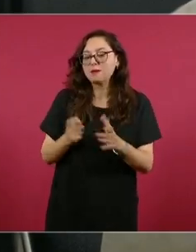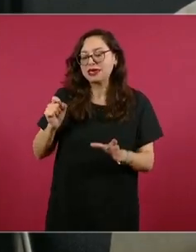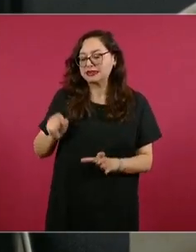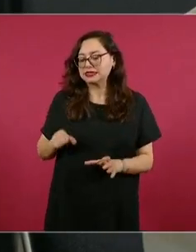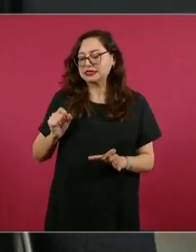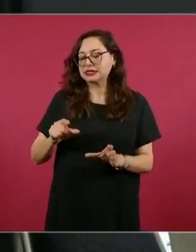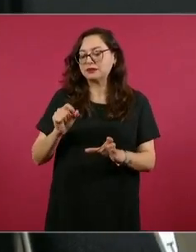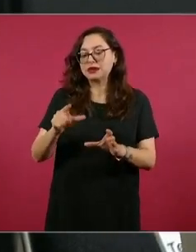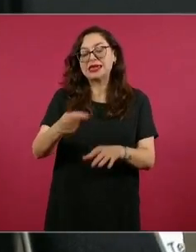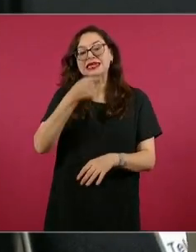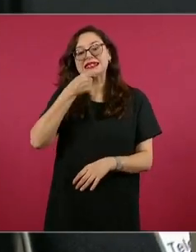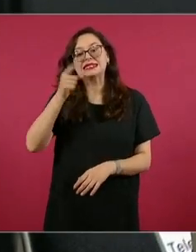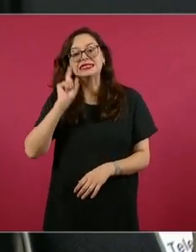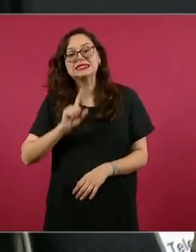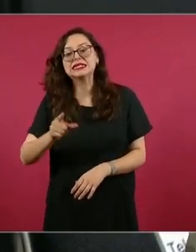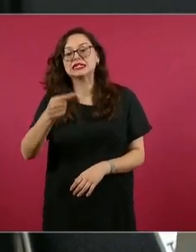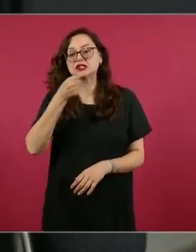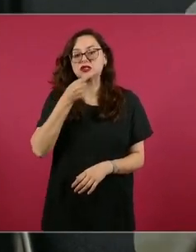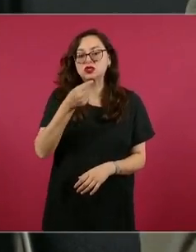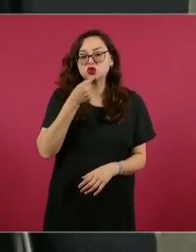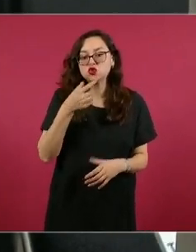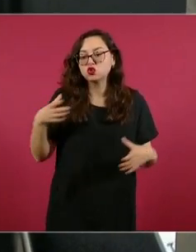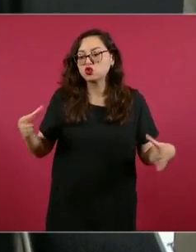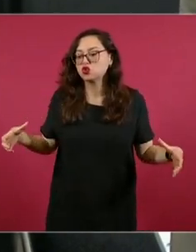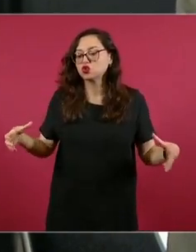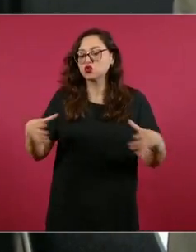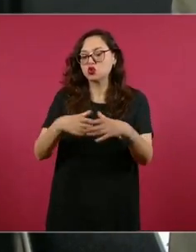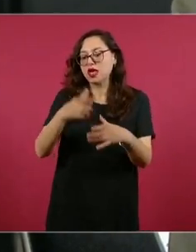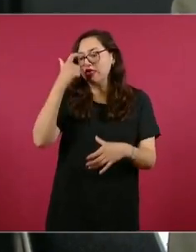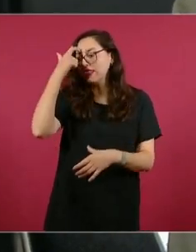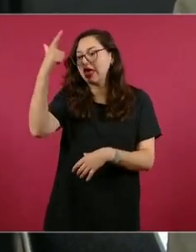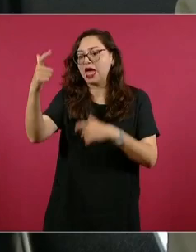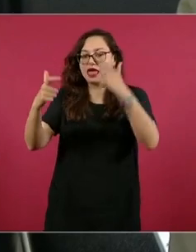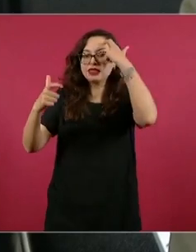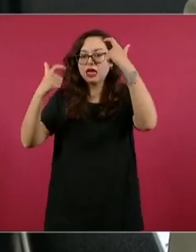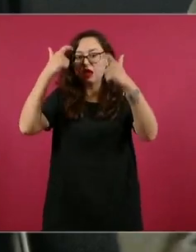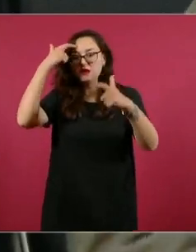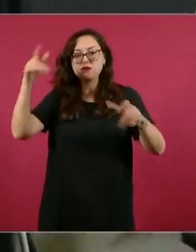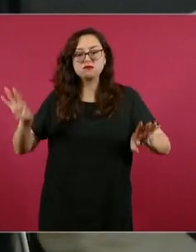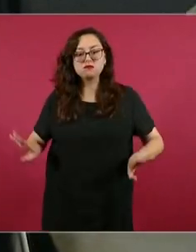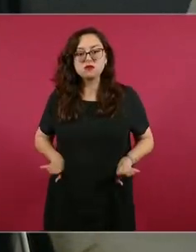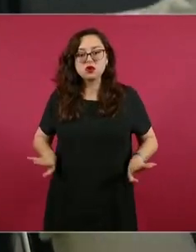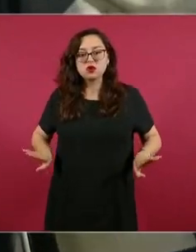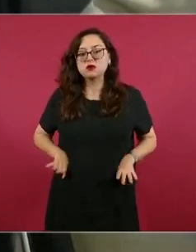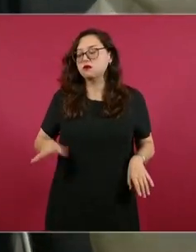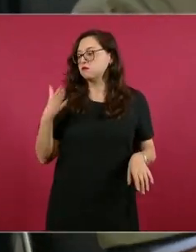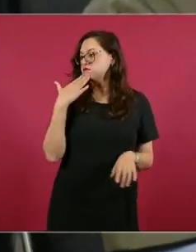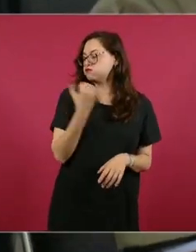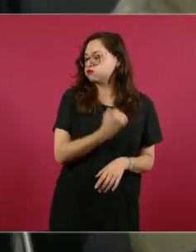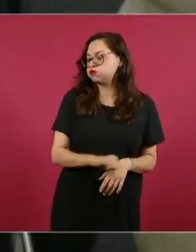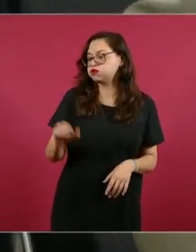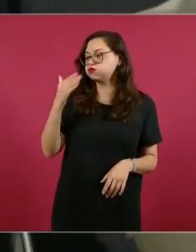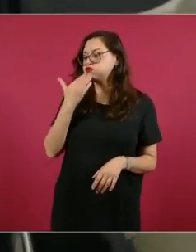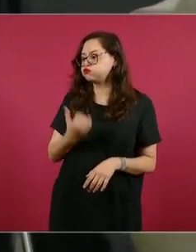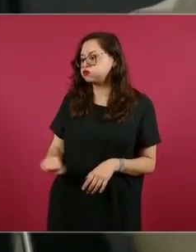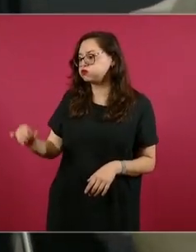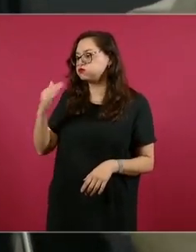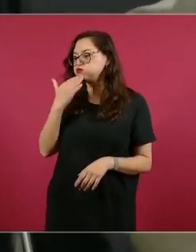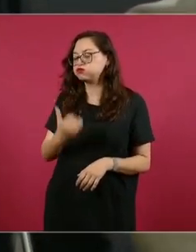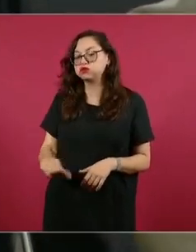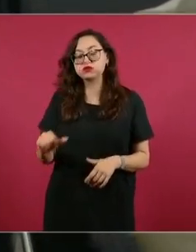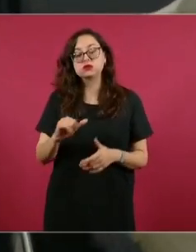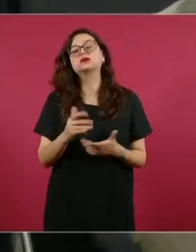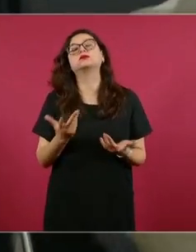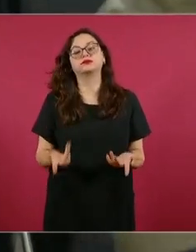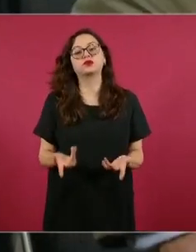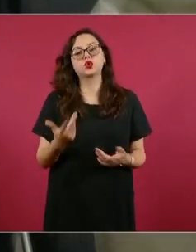radio estas niñas y niños de los semilleros creativos, gente muy talentosa, pequeñitos, ya con muchísimo talento.